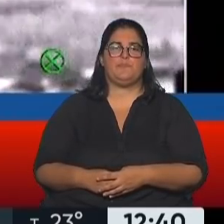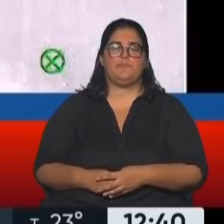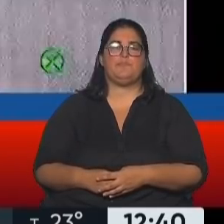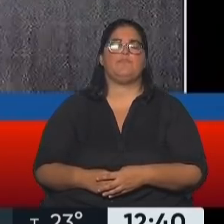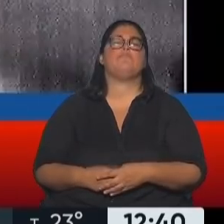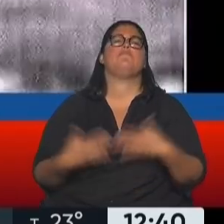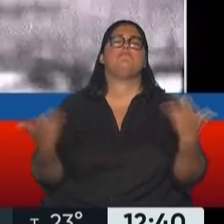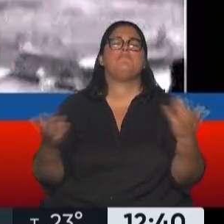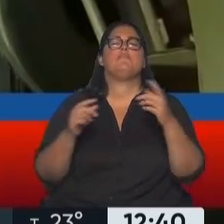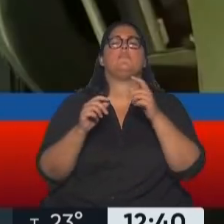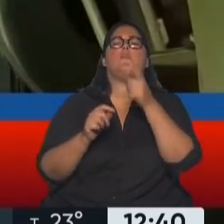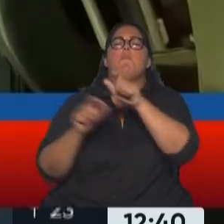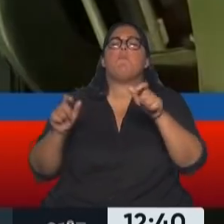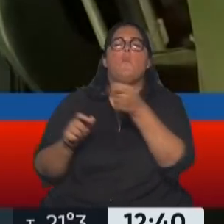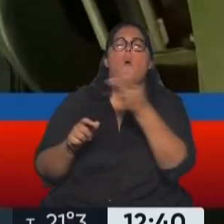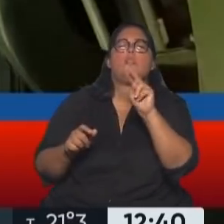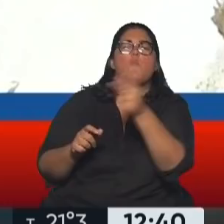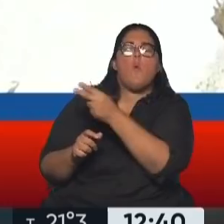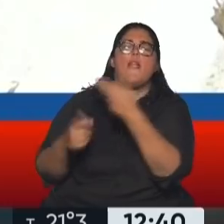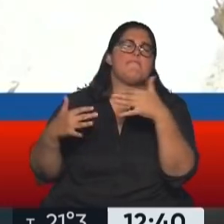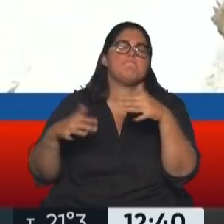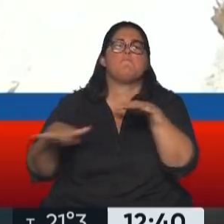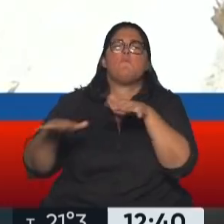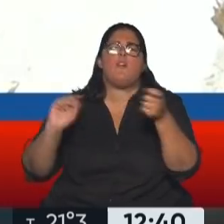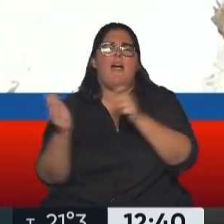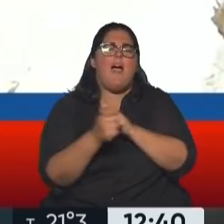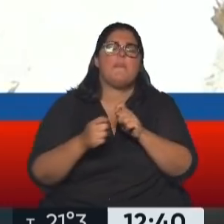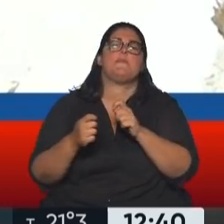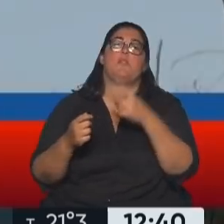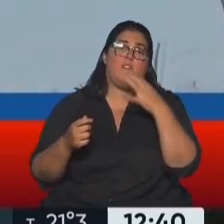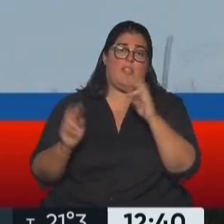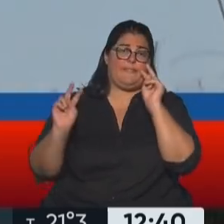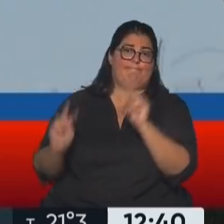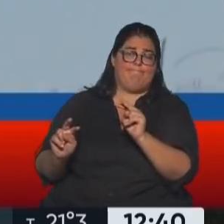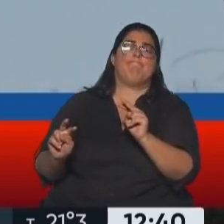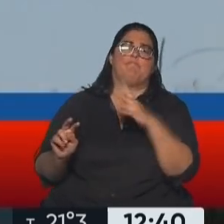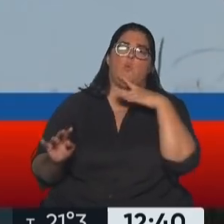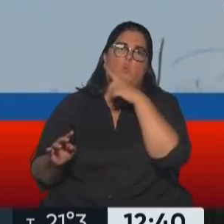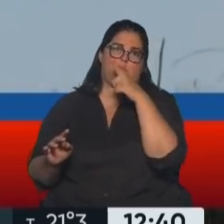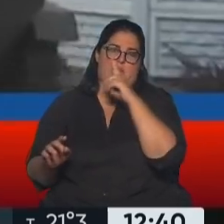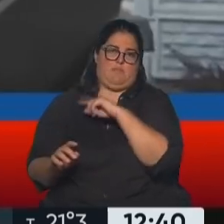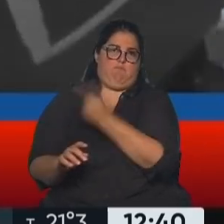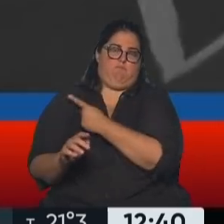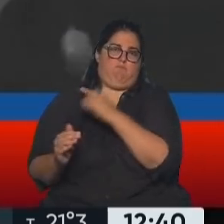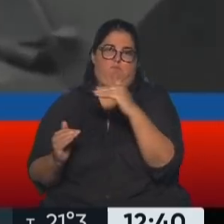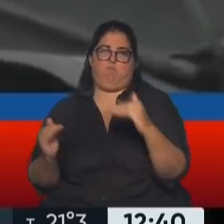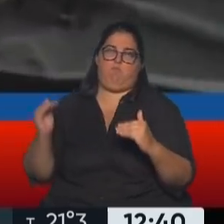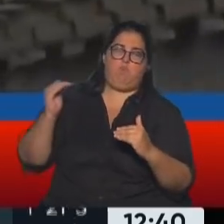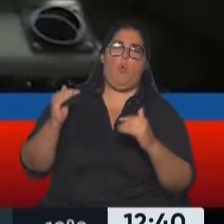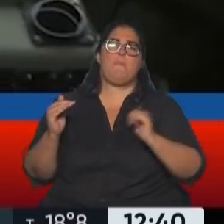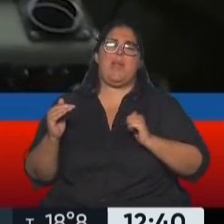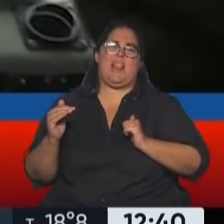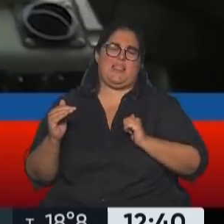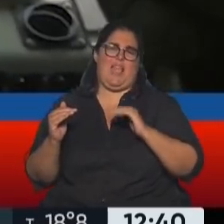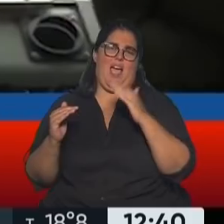Más allá de las cifras y las cambiantes dinámicas del conflicto, la lógica indica que Rusia tiene la potencia de fuego, los recursos militares y